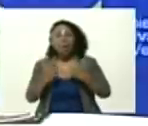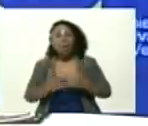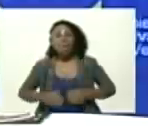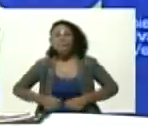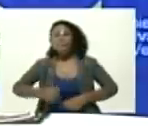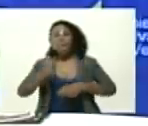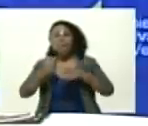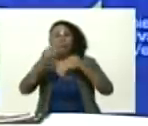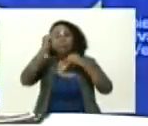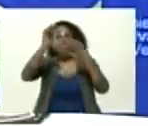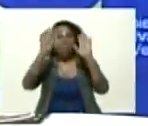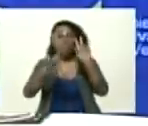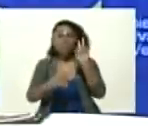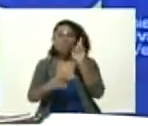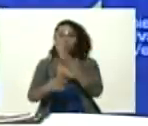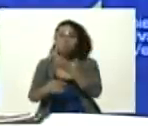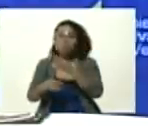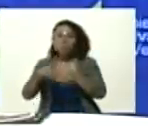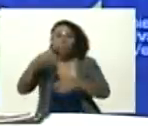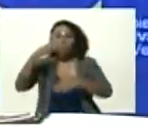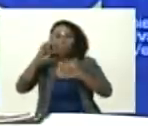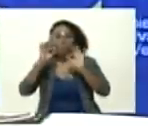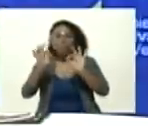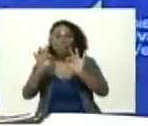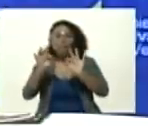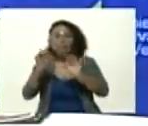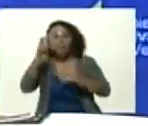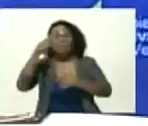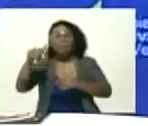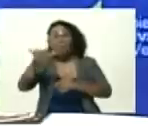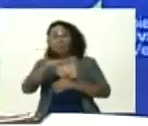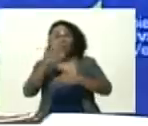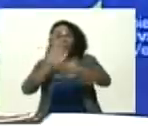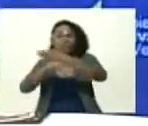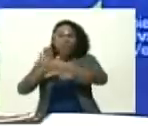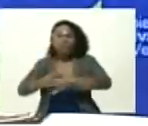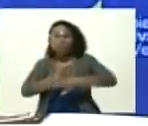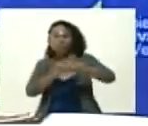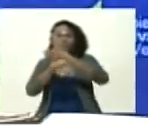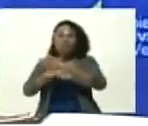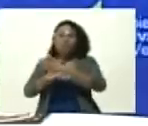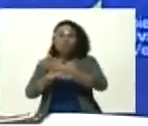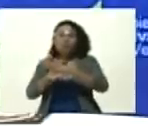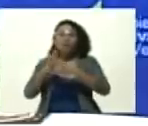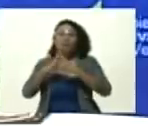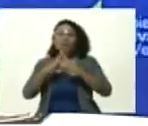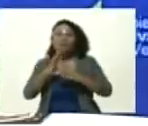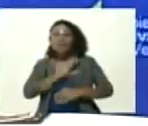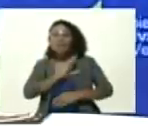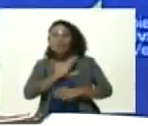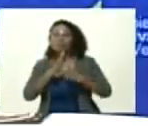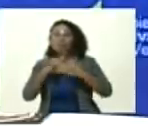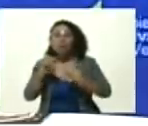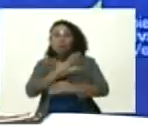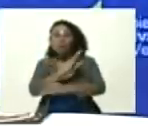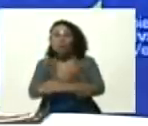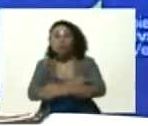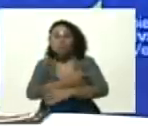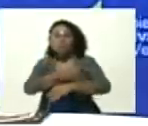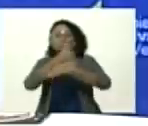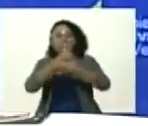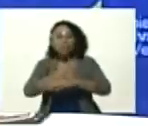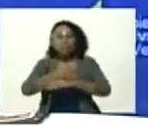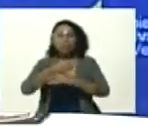pendiente, tiene que estar mosca y alertar al pueblo, alertar al país y tener todas las fuerzas